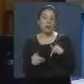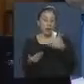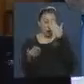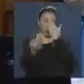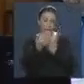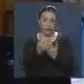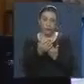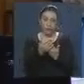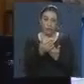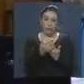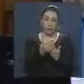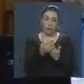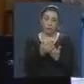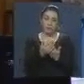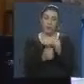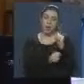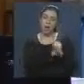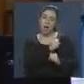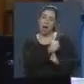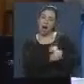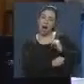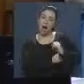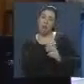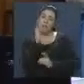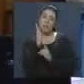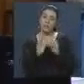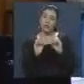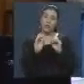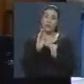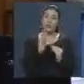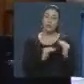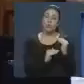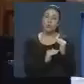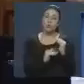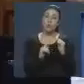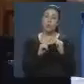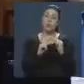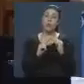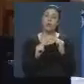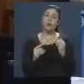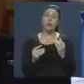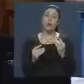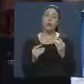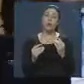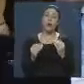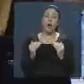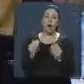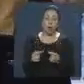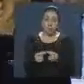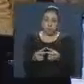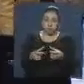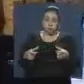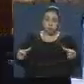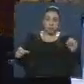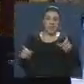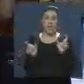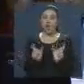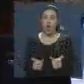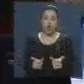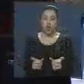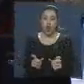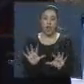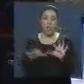enfrentamos. Durante años se ha desarrollado la educación superior, pero a través de un crecimiento desregulado. En solo 10